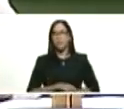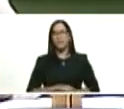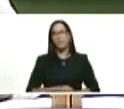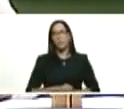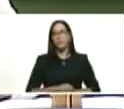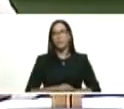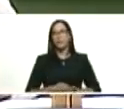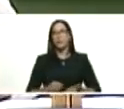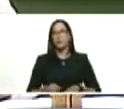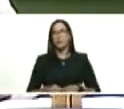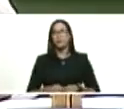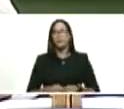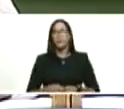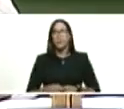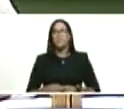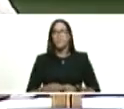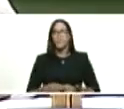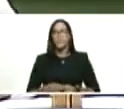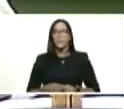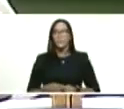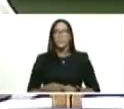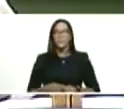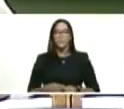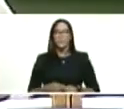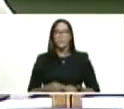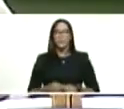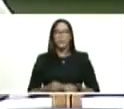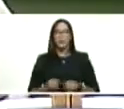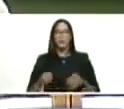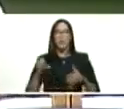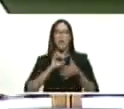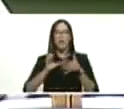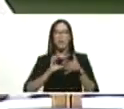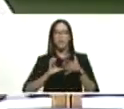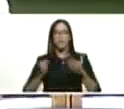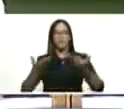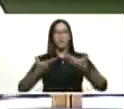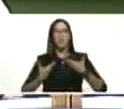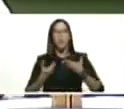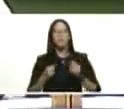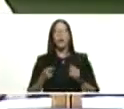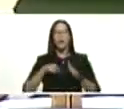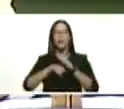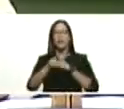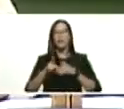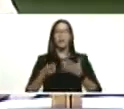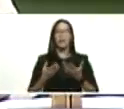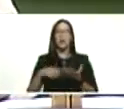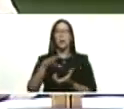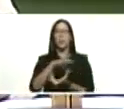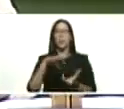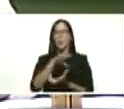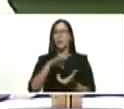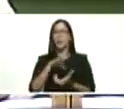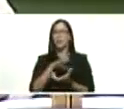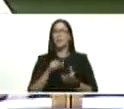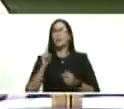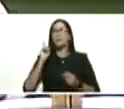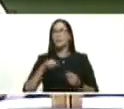tormentas. Pero yo creo que más allá de una herramienta que nos sirvió, que fue muy útil para atravesar las tormentas,